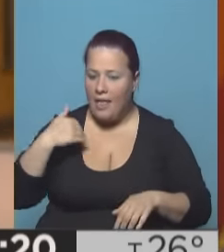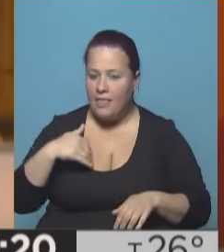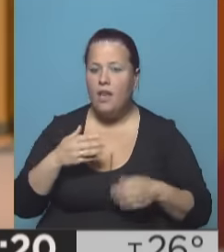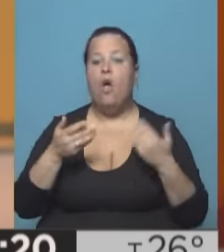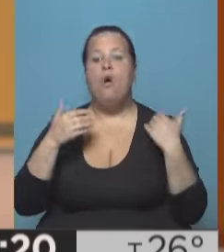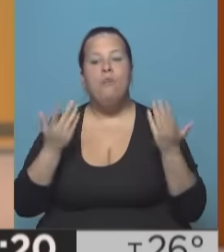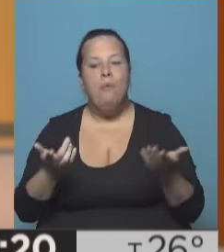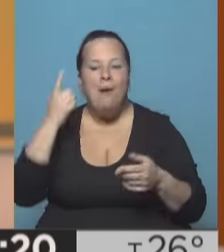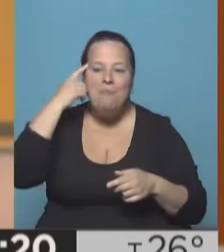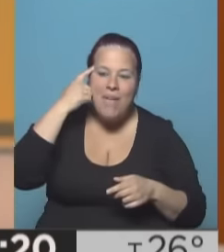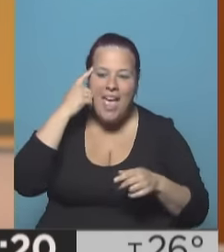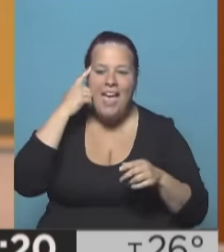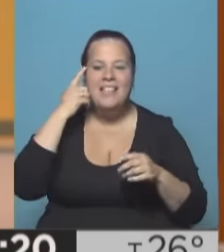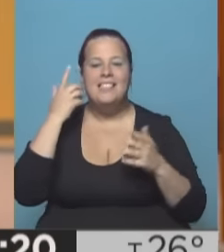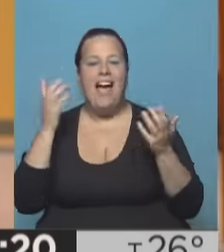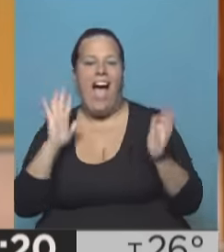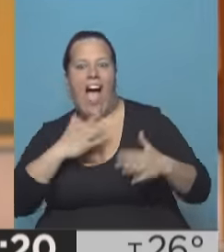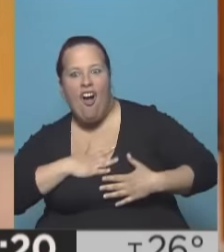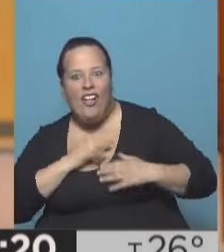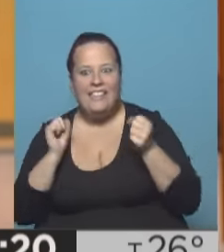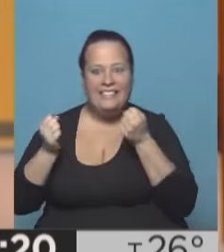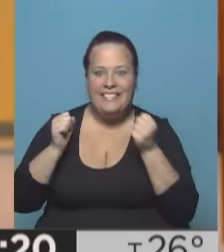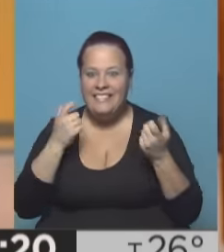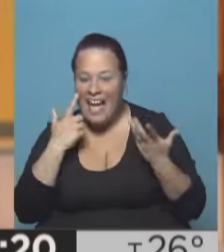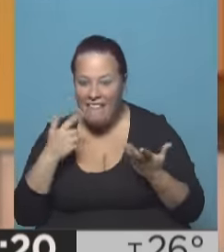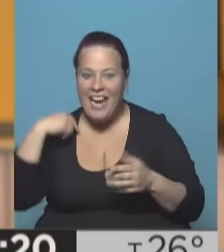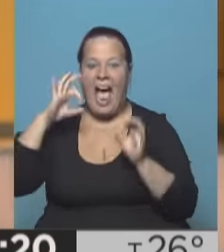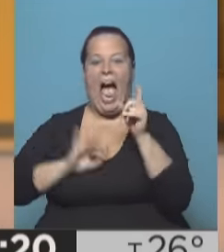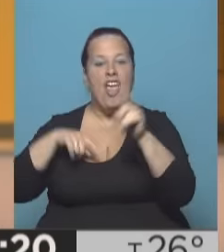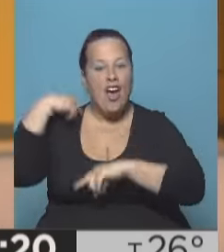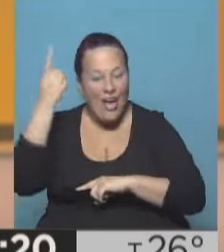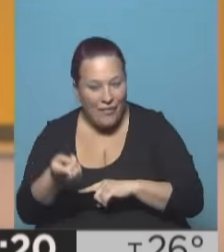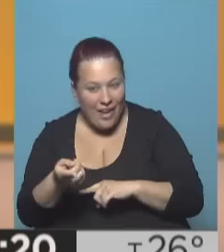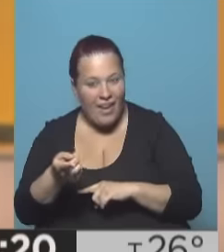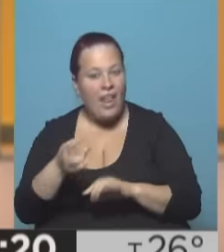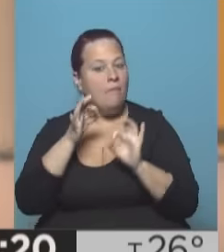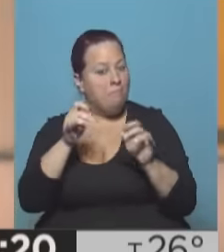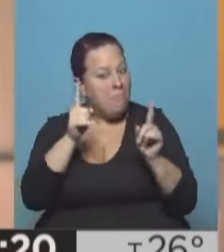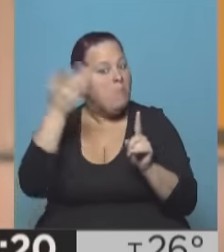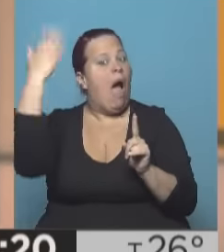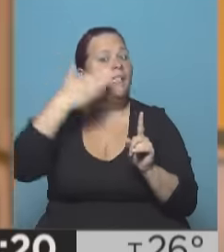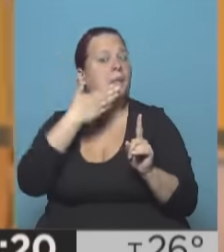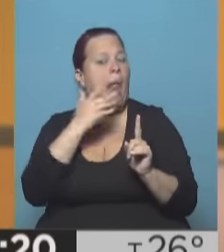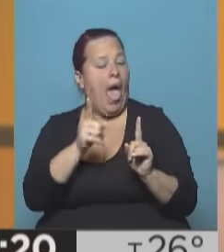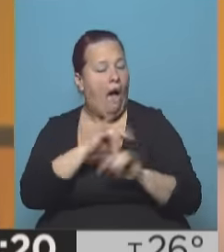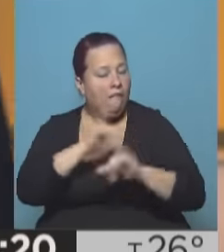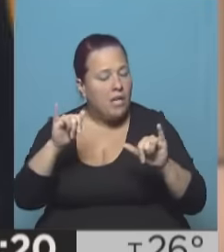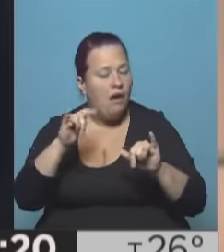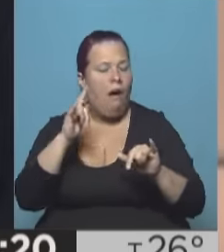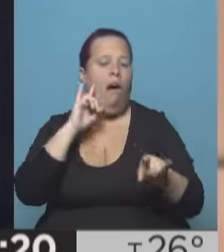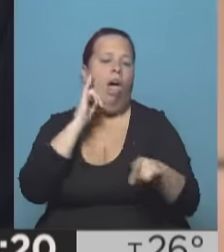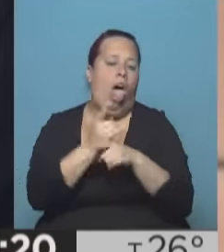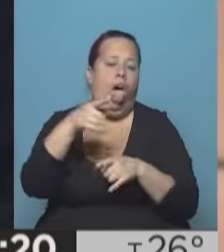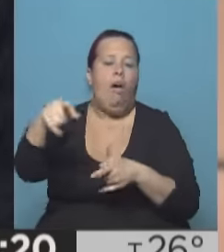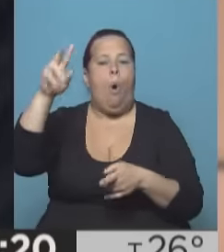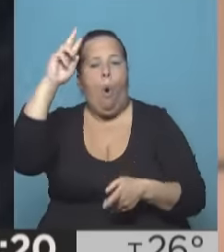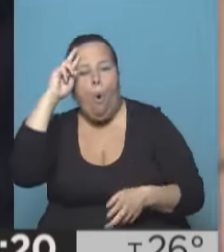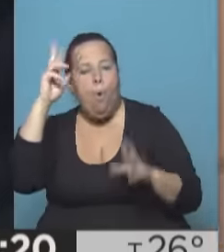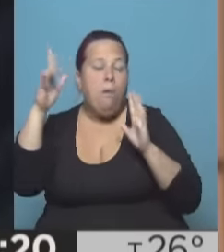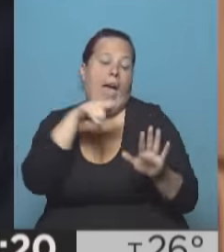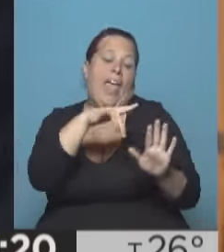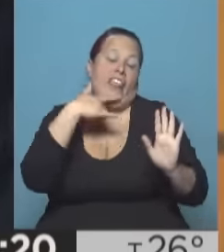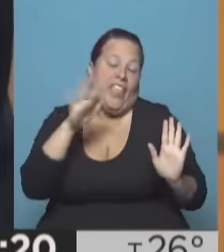Por eso se lo esperaba con mucha ansiedad para el 2017, tal cual él había anunciado. Finalmente, por compromisos,